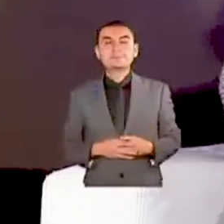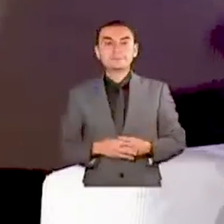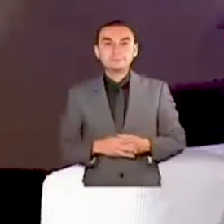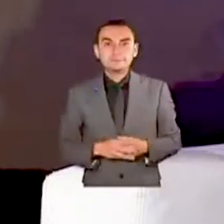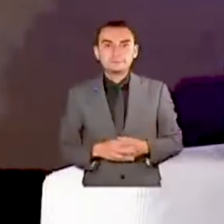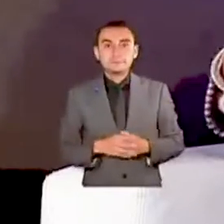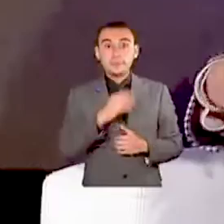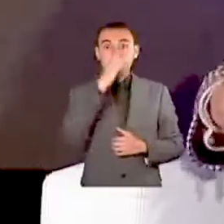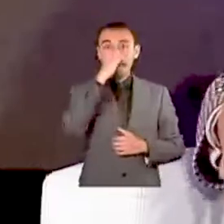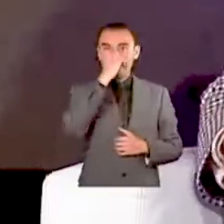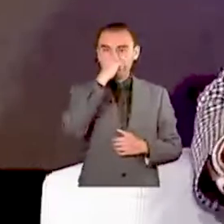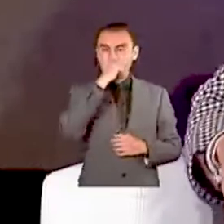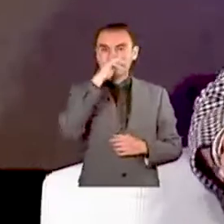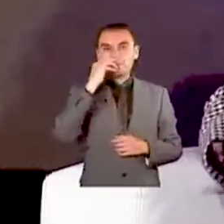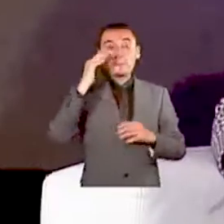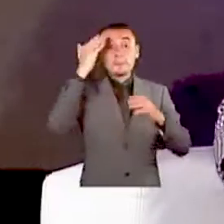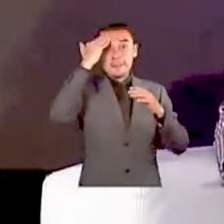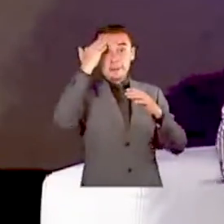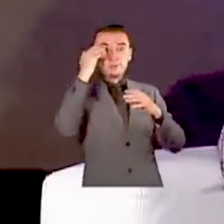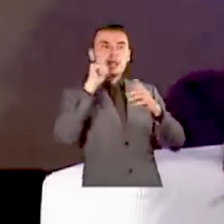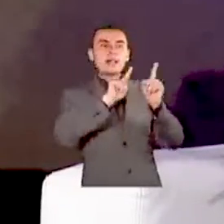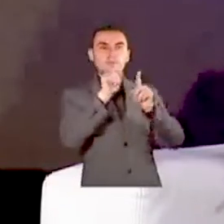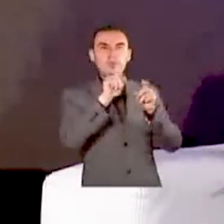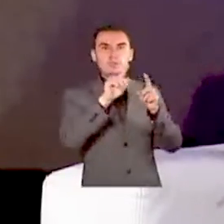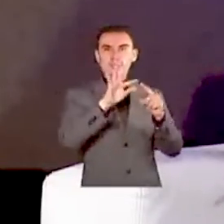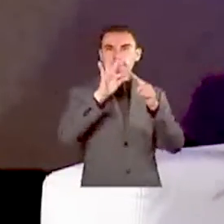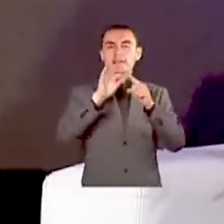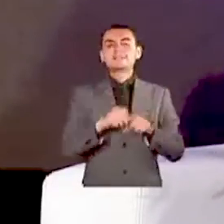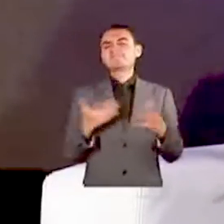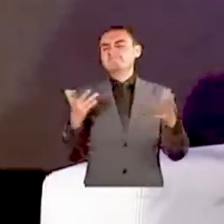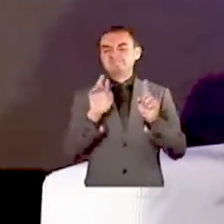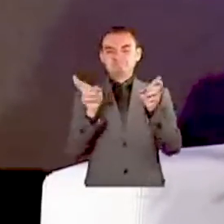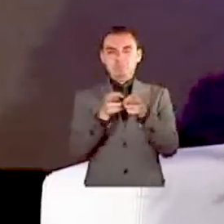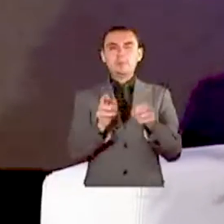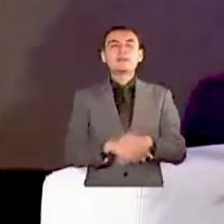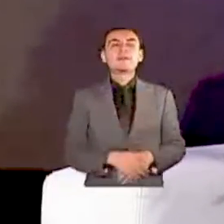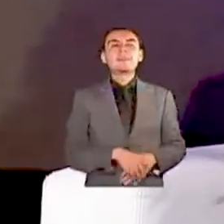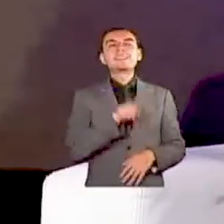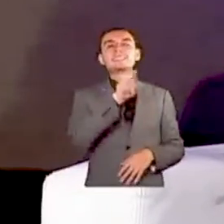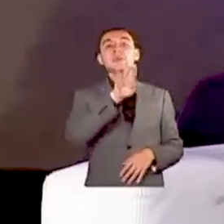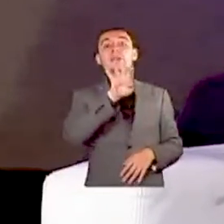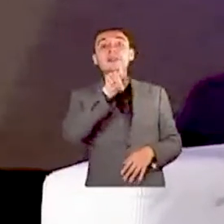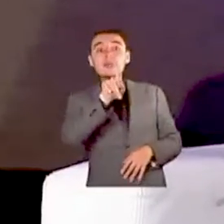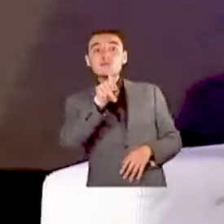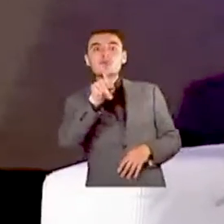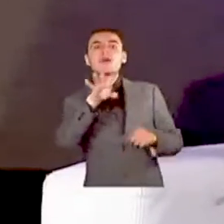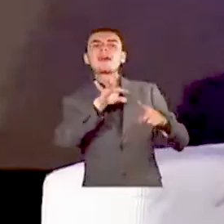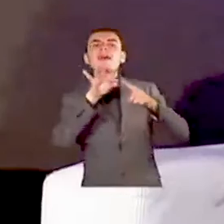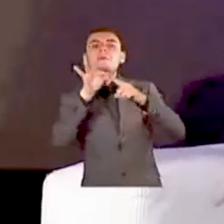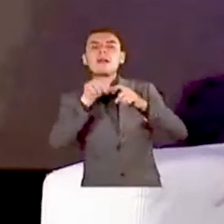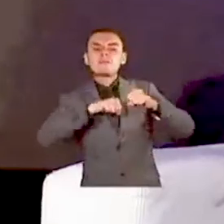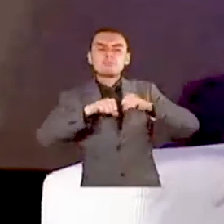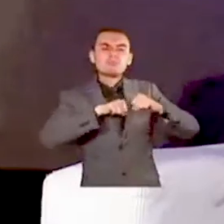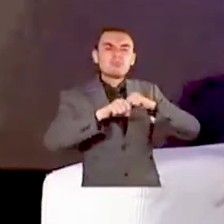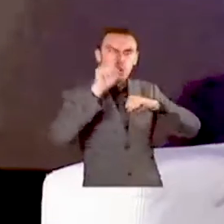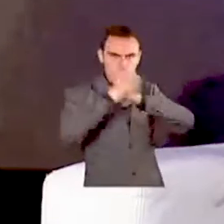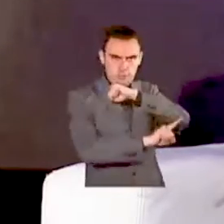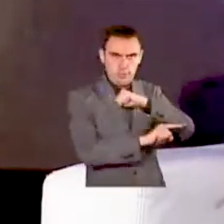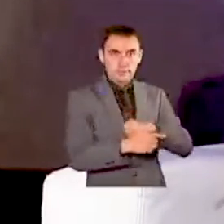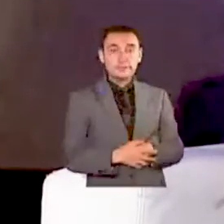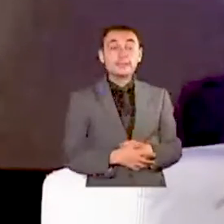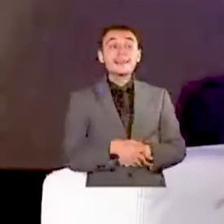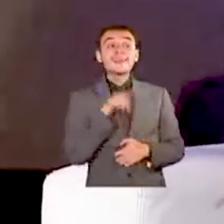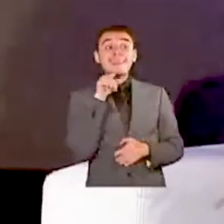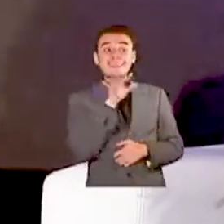Tenemos casos especiales. Voy a resumir 141 casos de intervenciones judiciales, de las cuales unas